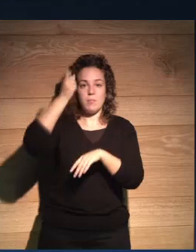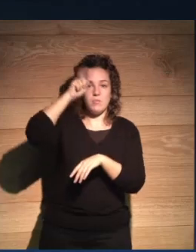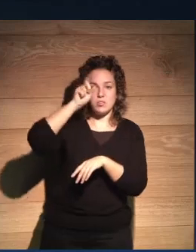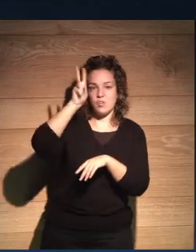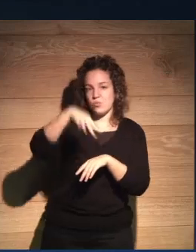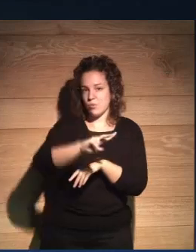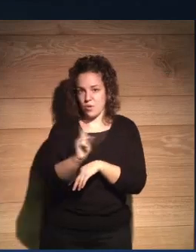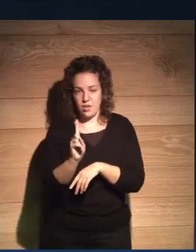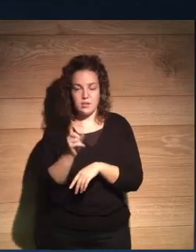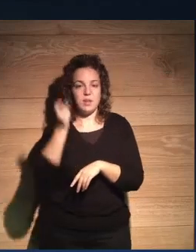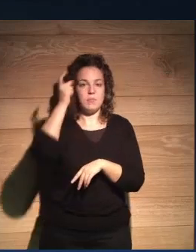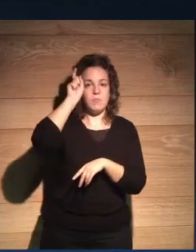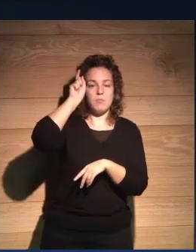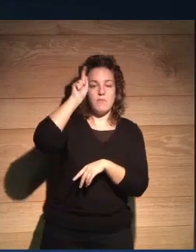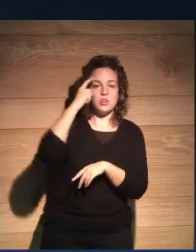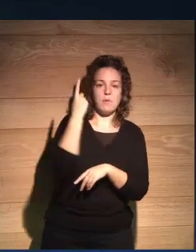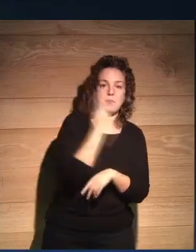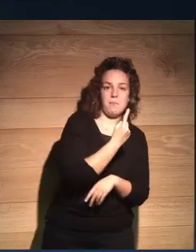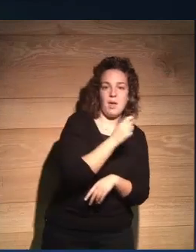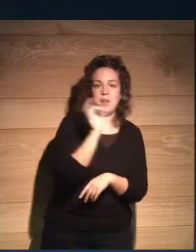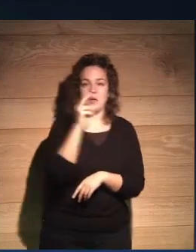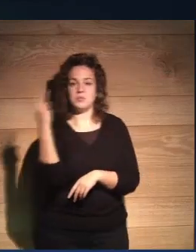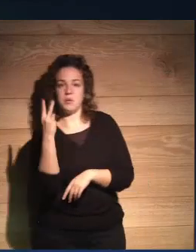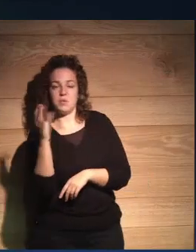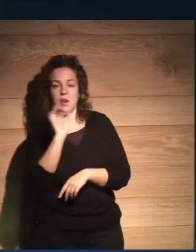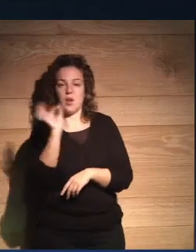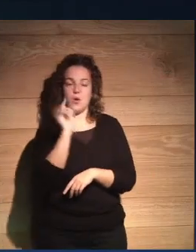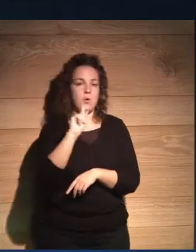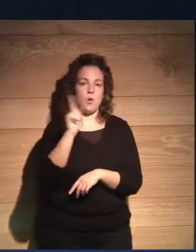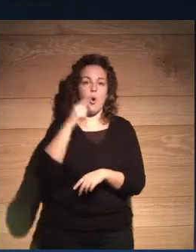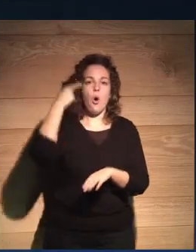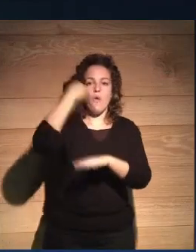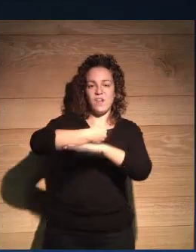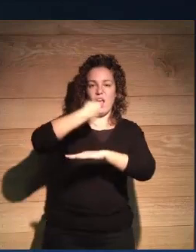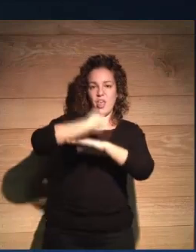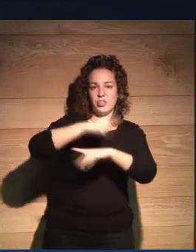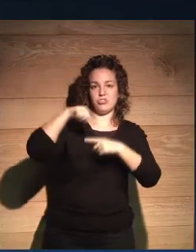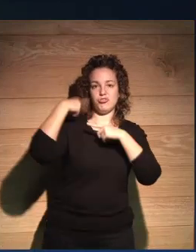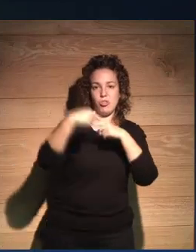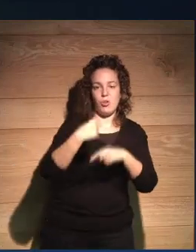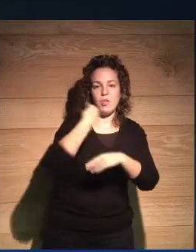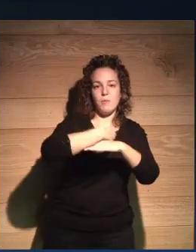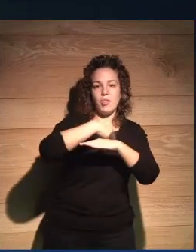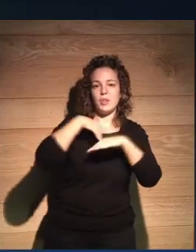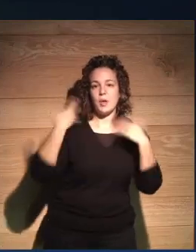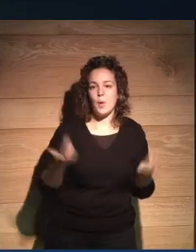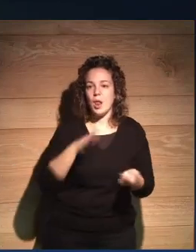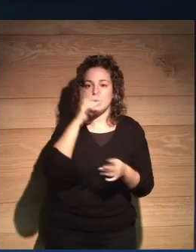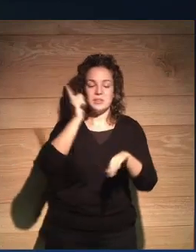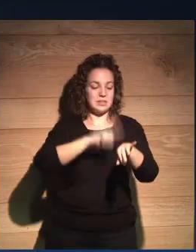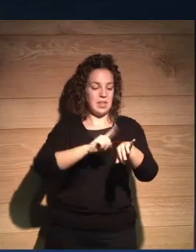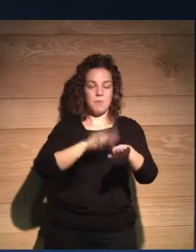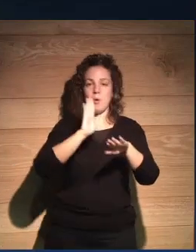culpa no es del profesor de secundaria ni del de primaria, no. La culpa es de las obligaciones que tienen el día a día. Y que no dan tiempo para